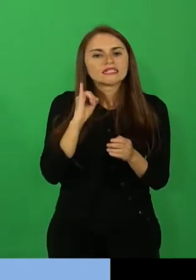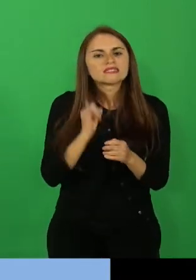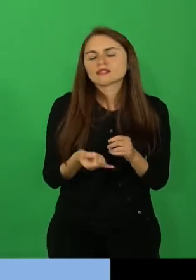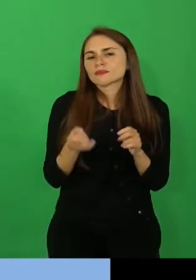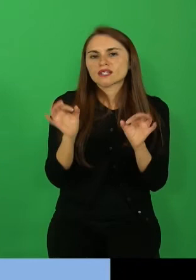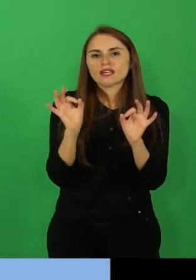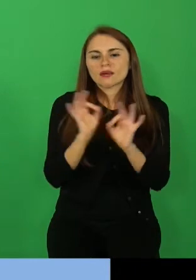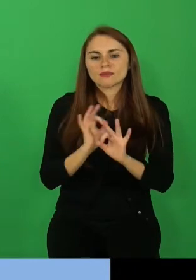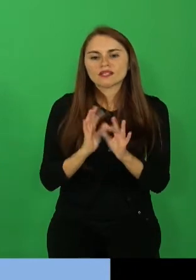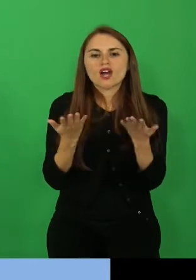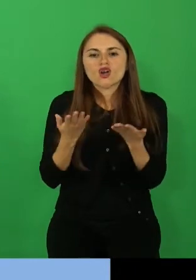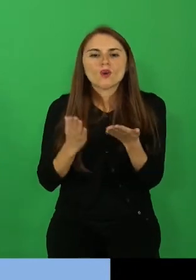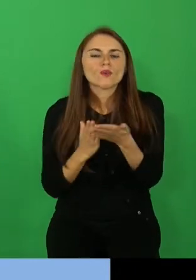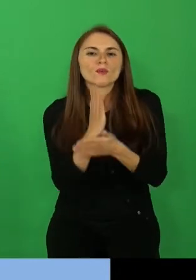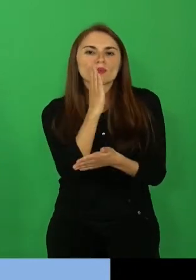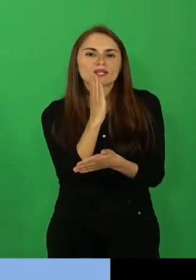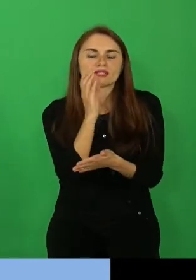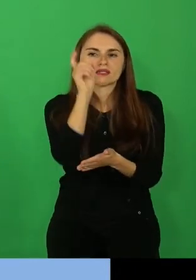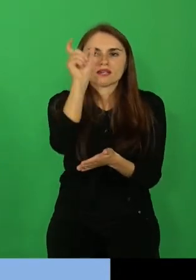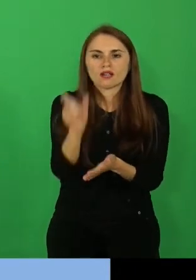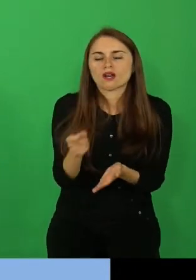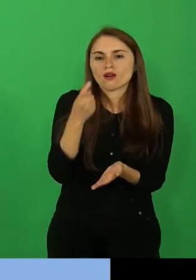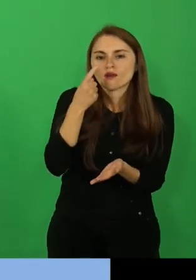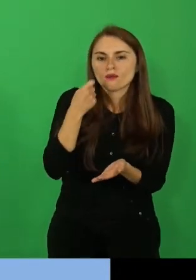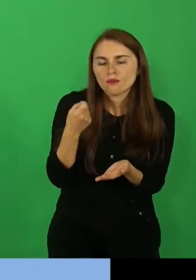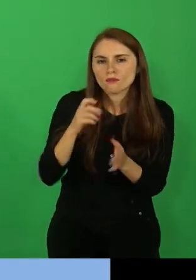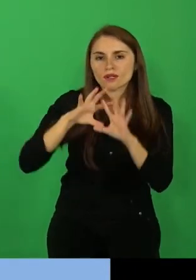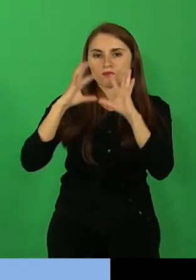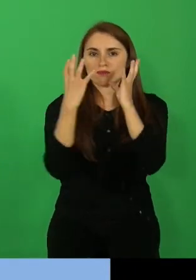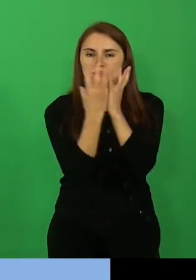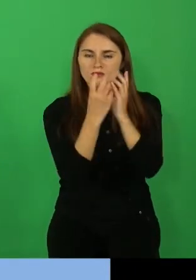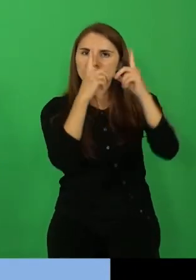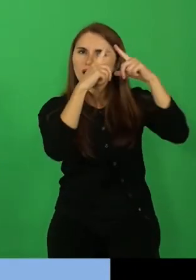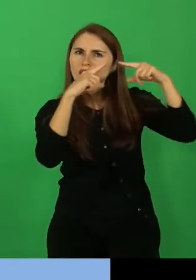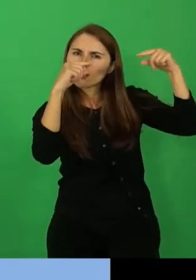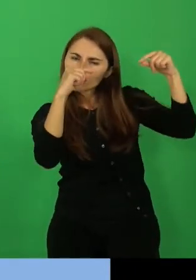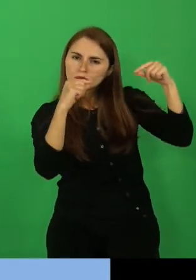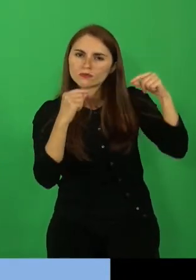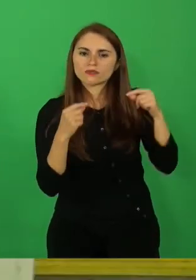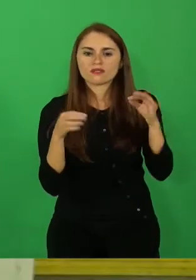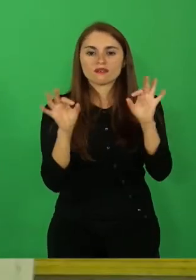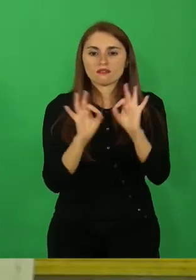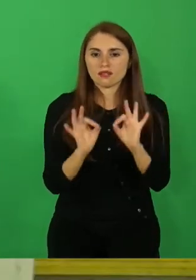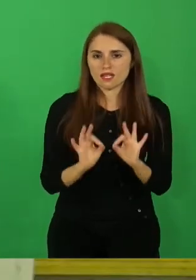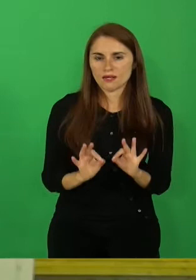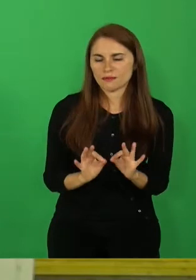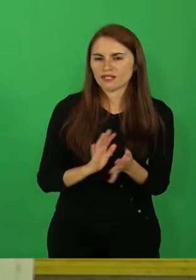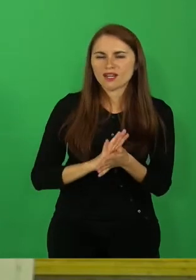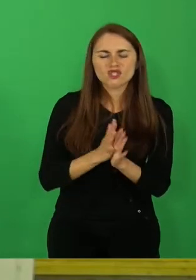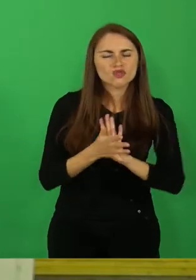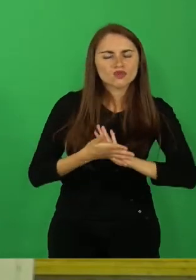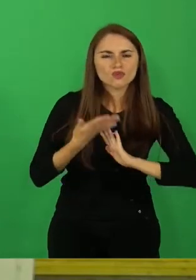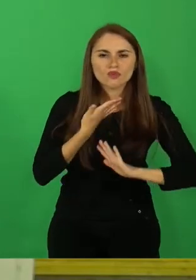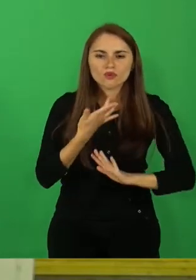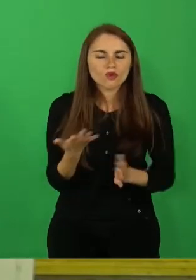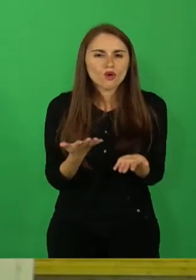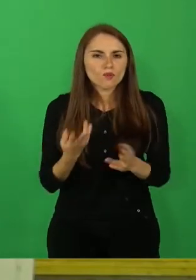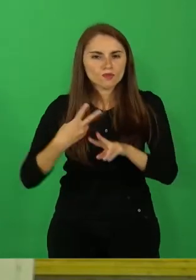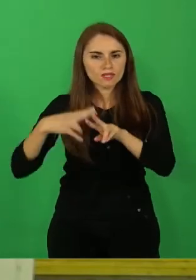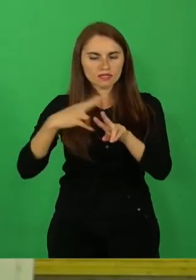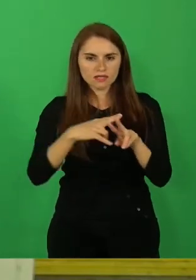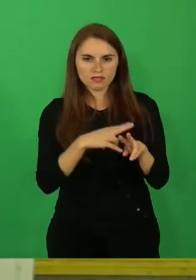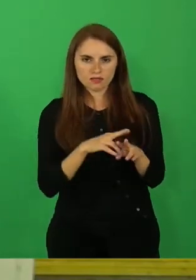mundo, el origen de la mujer, el origen del sol, de la luna. Trata de darle alguna explicación a todo lo que podemos tener en